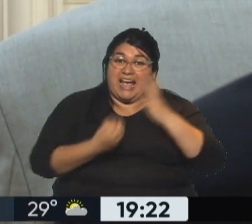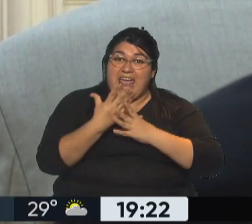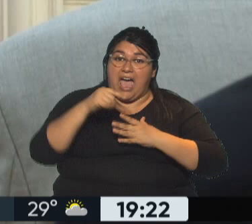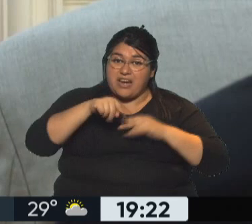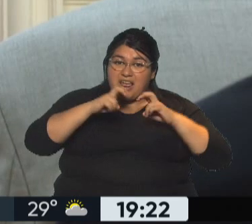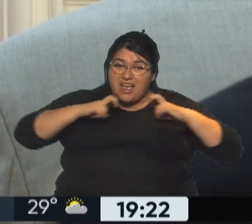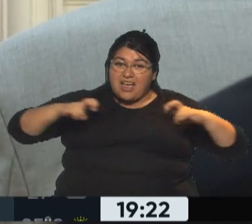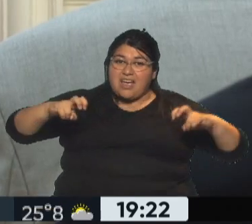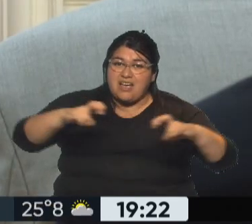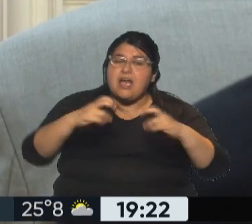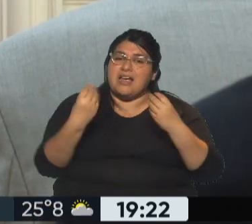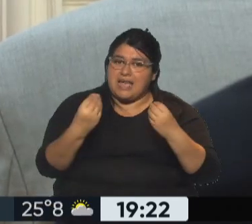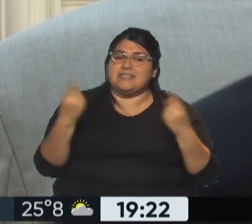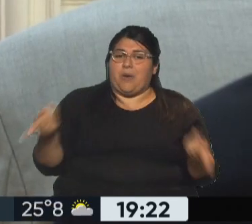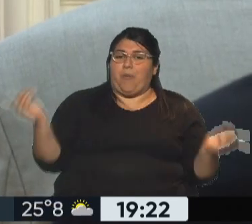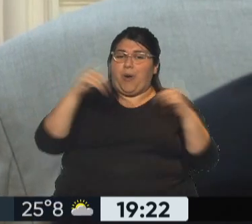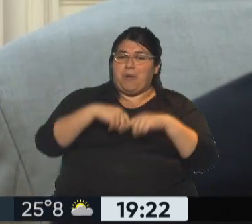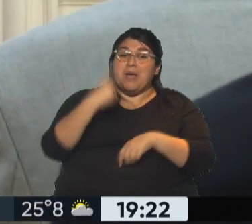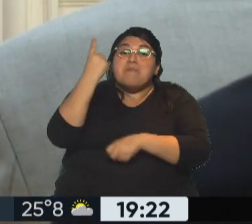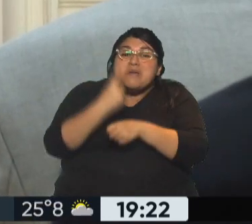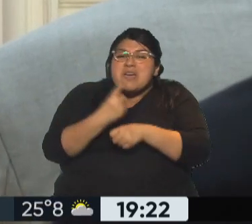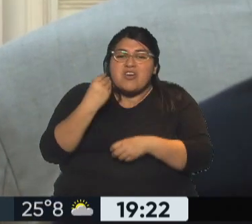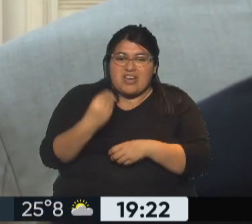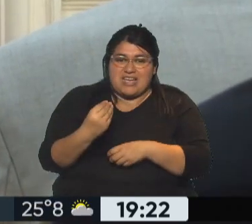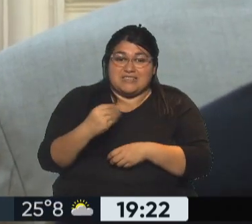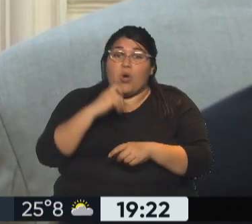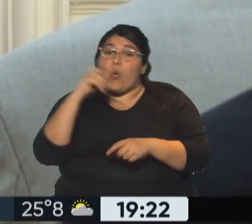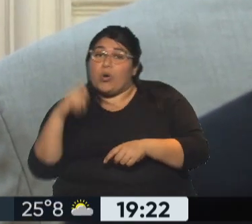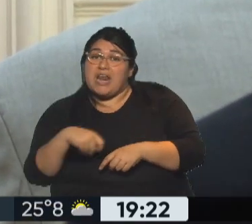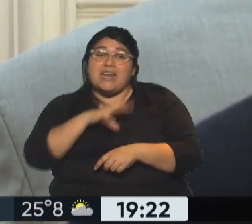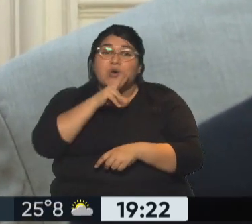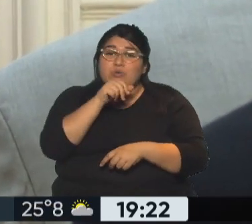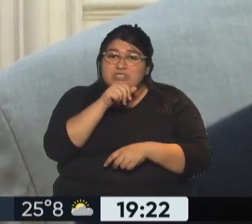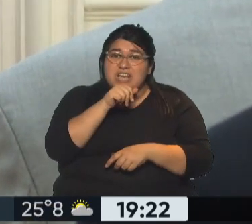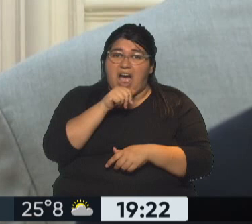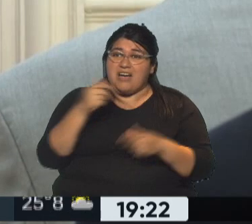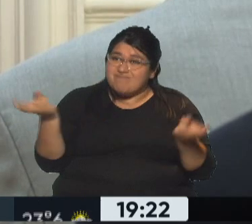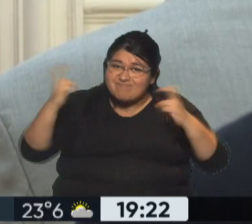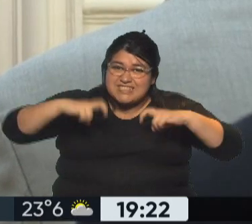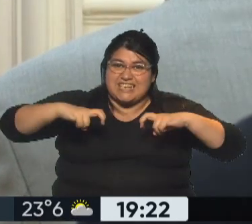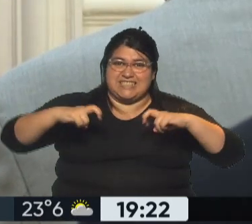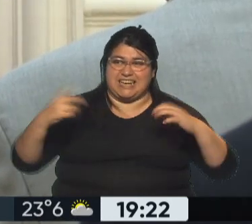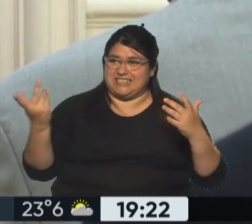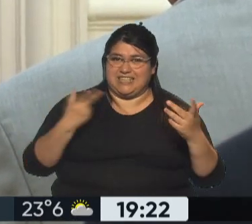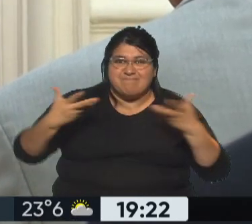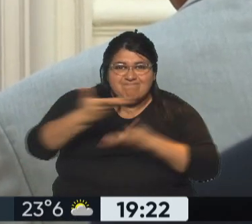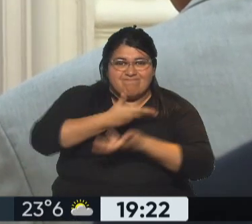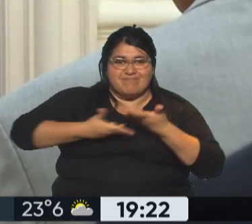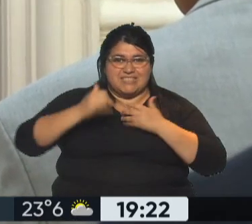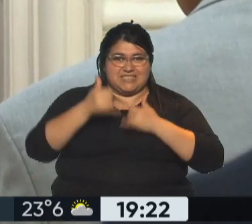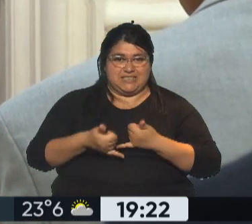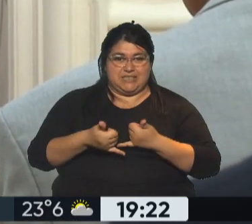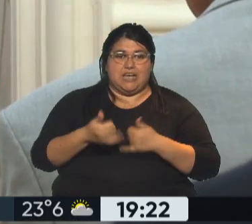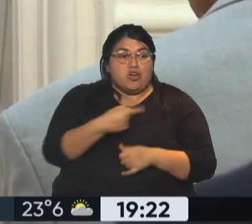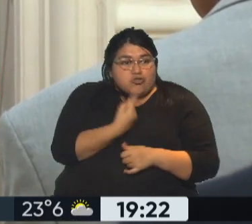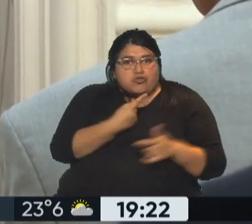El diálogo que hay que recomponer no es entre nosotros, es entre Ucrania y Rusia. Y que nosotros debemos